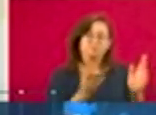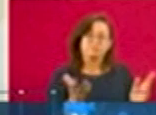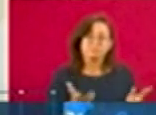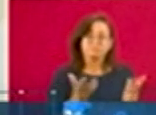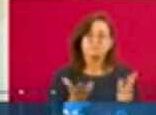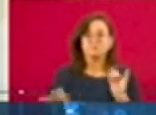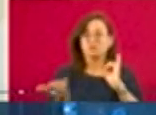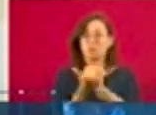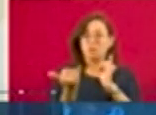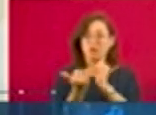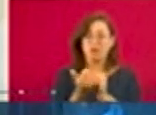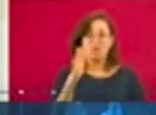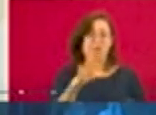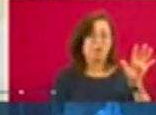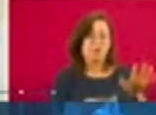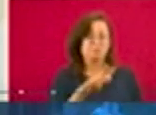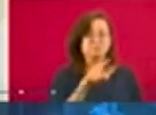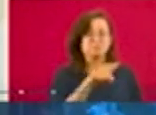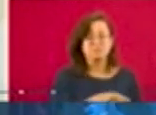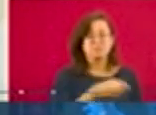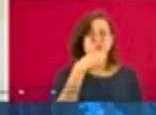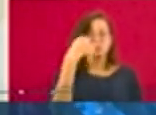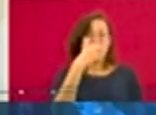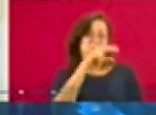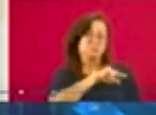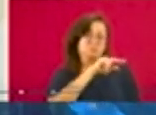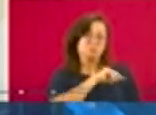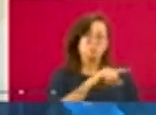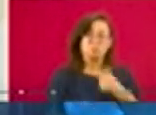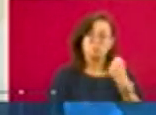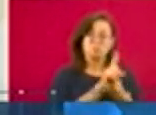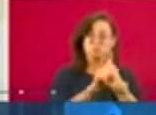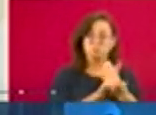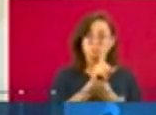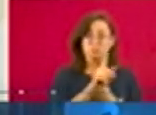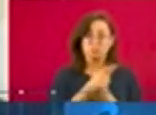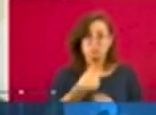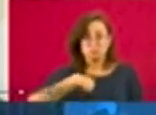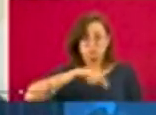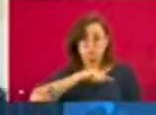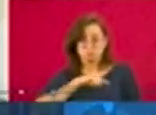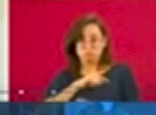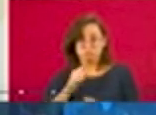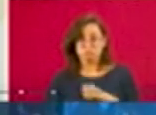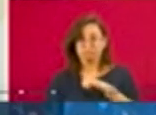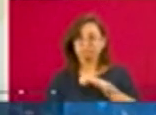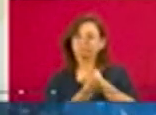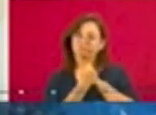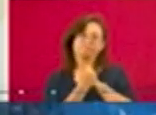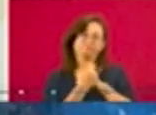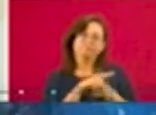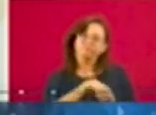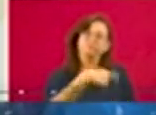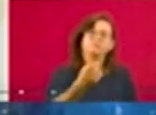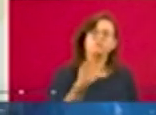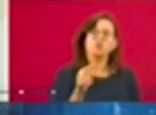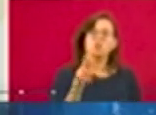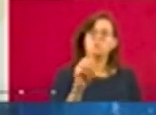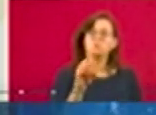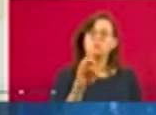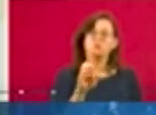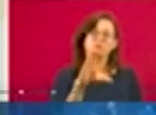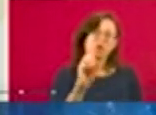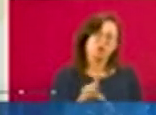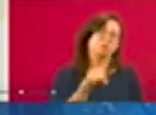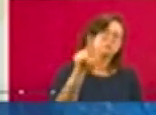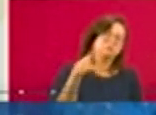eso. Hubo algún canal de televisión que tuvo un problema con su multiprogramación, otro